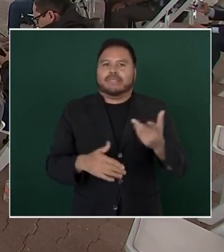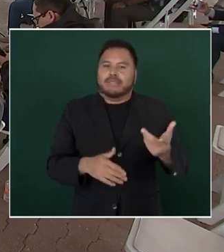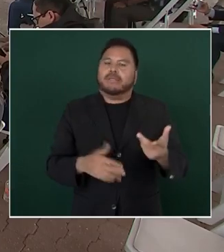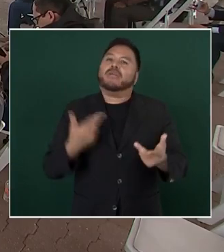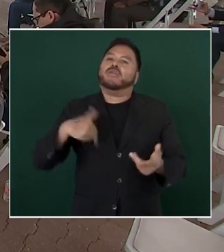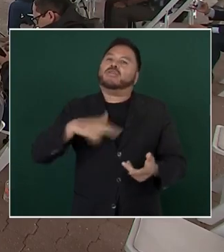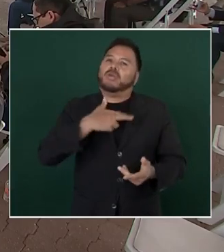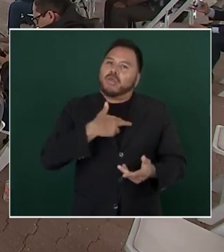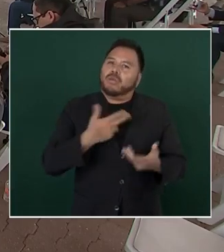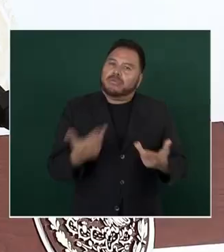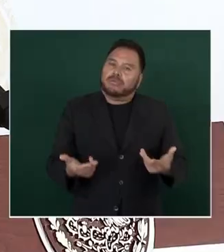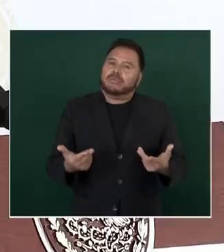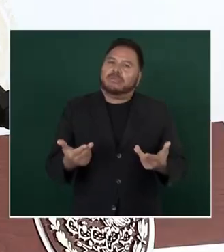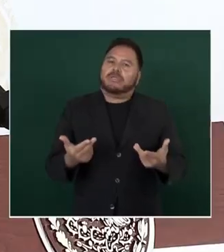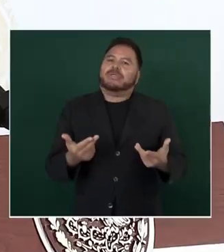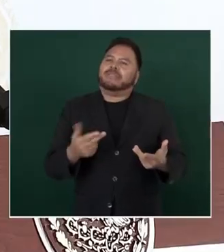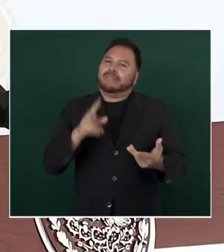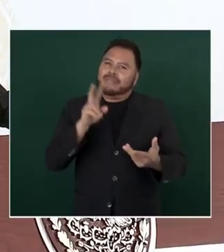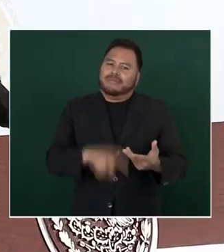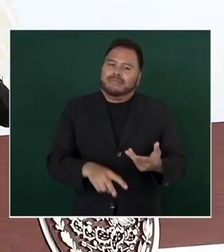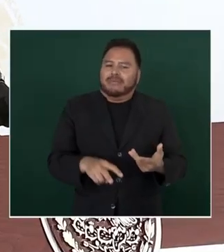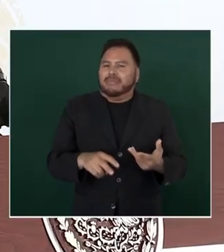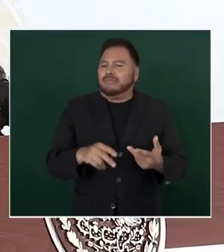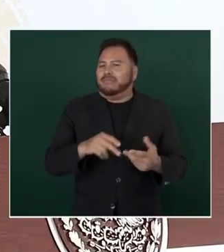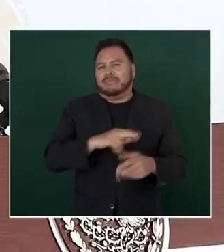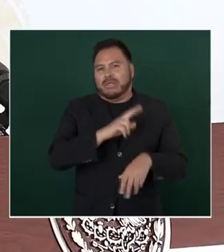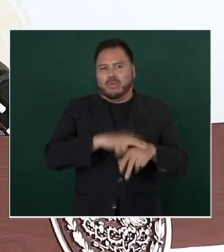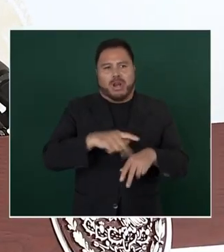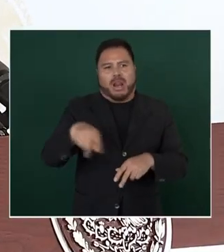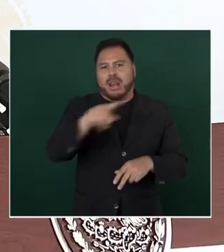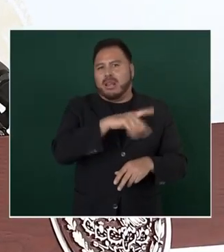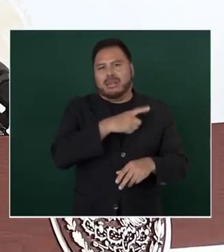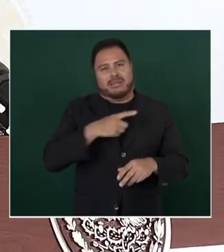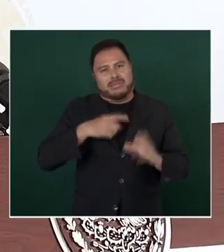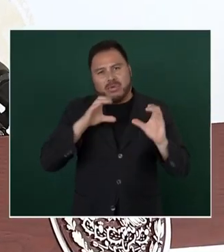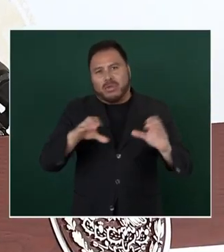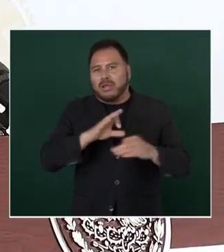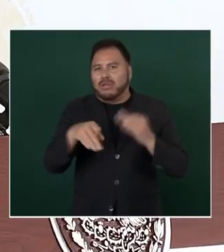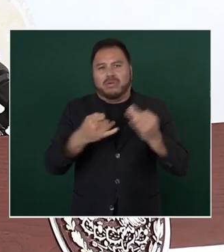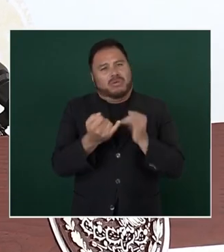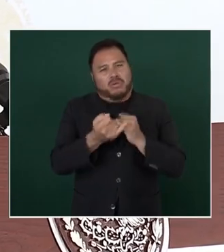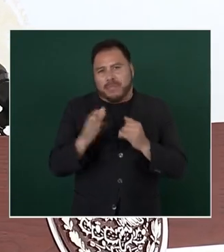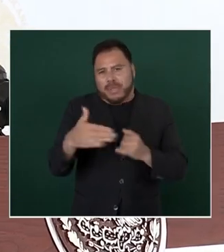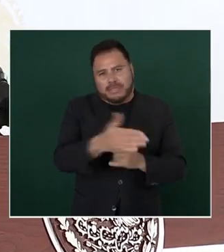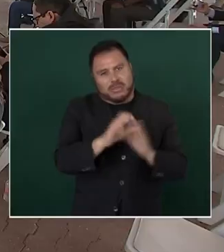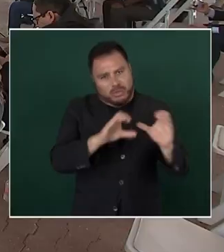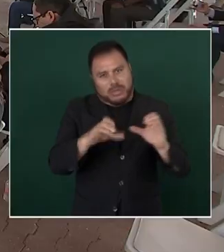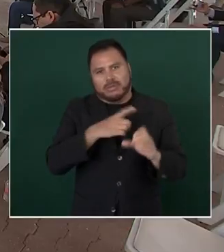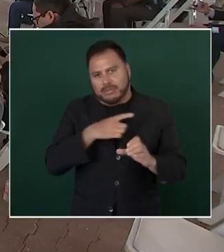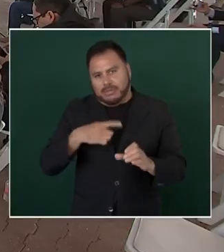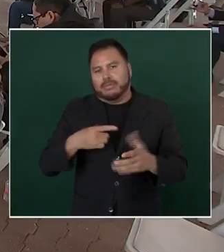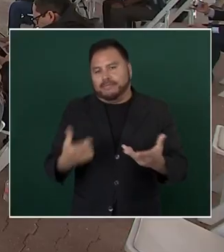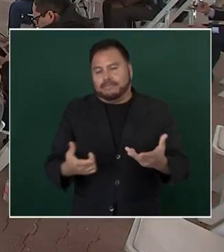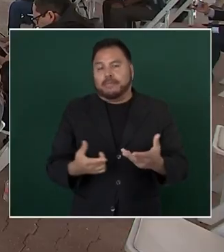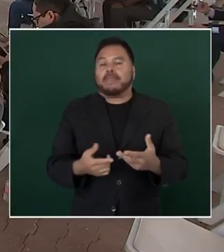somos realmente ambientalistas, tenemos que cuidar estas especies y además